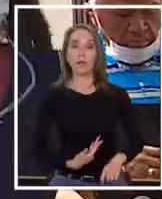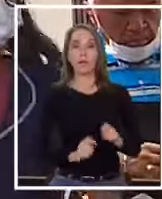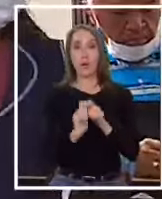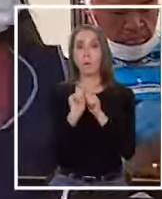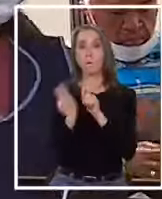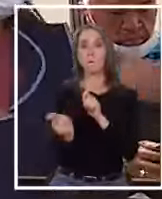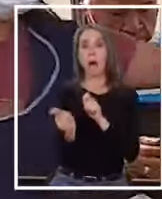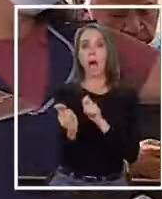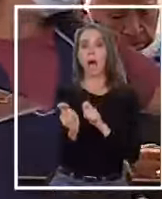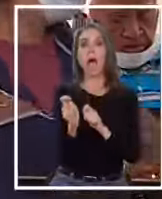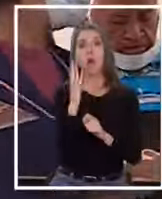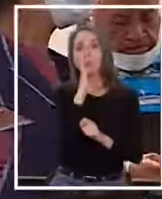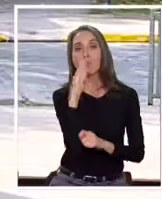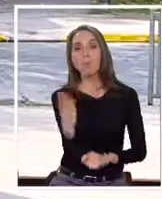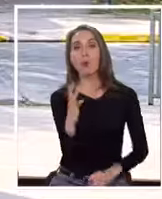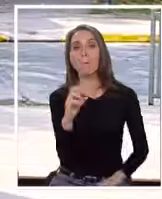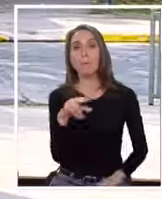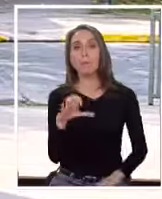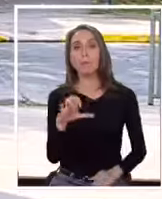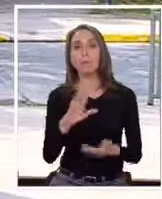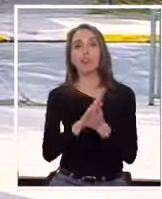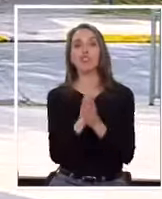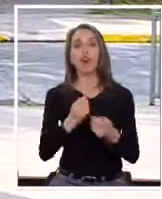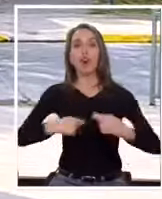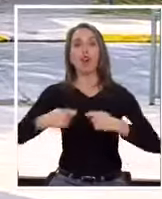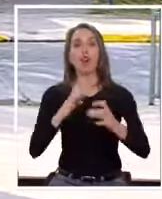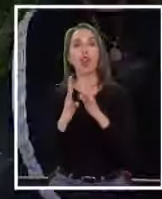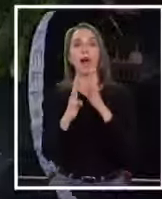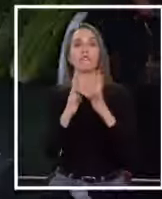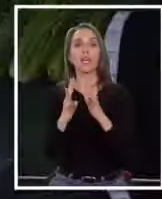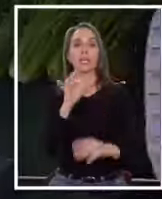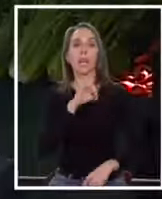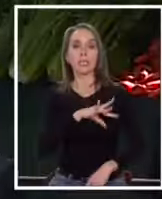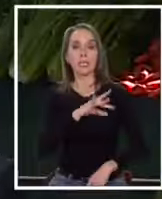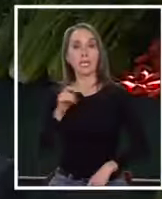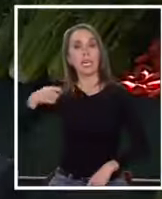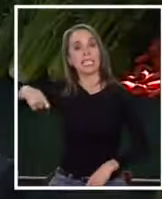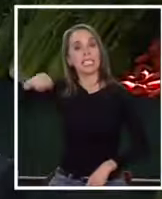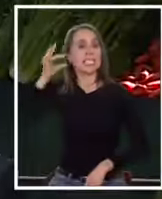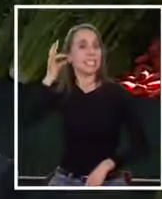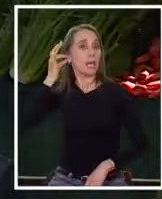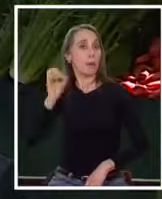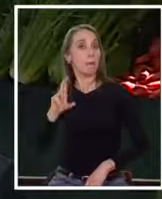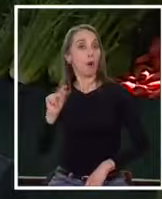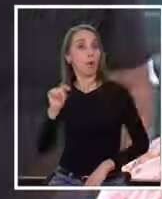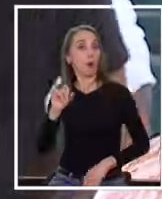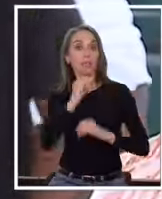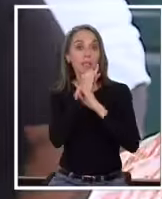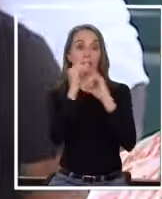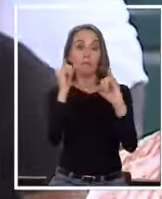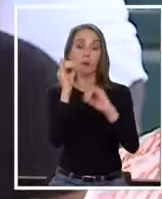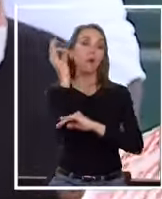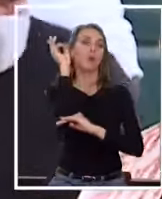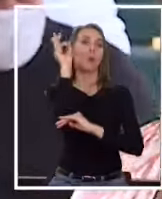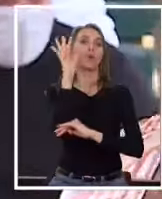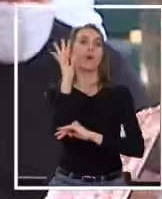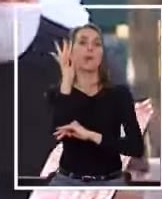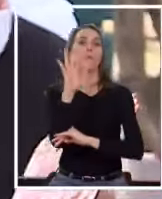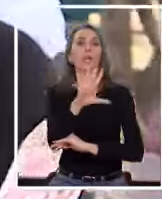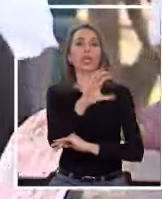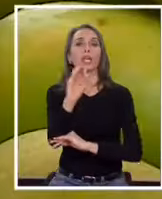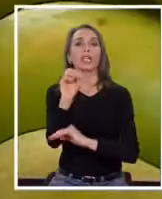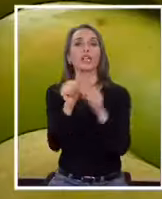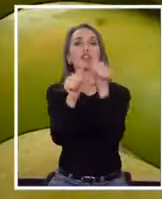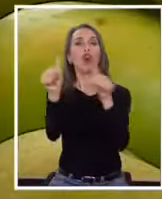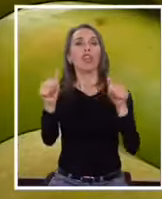pagar el bono PYME a todos los feriantes de Chile. La senadora dio a conocer la noticia durante una reunión con aproximadamente